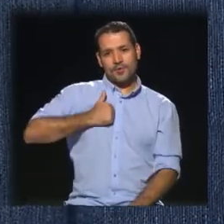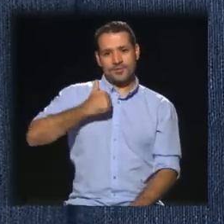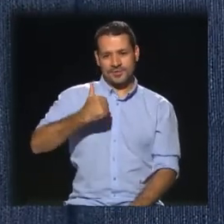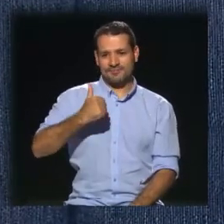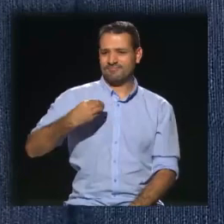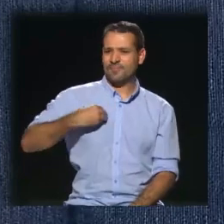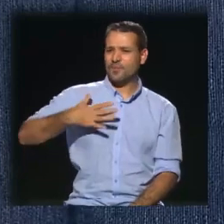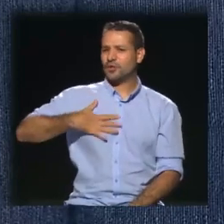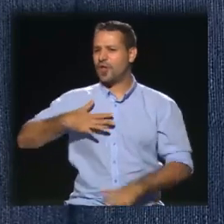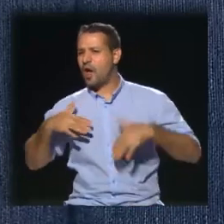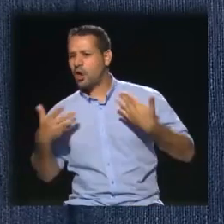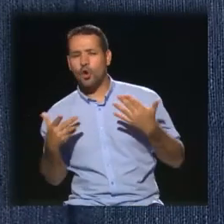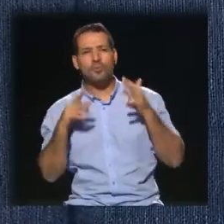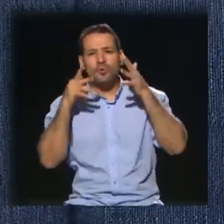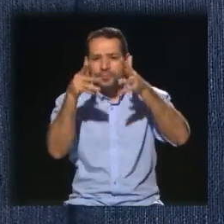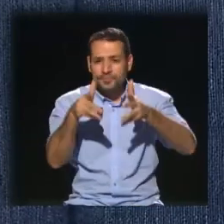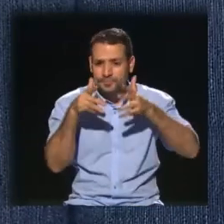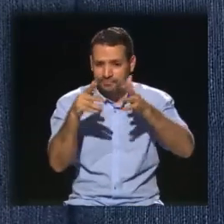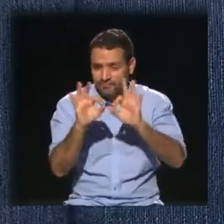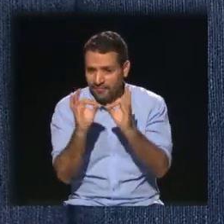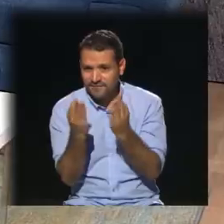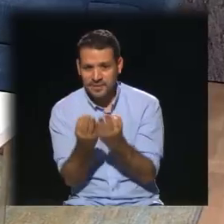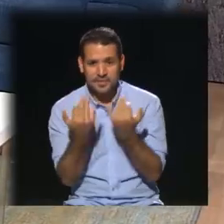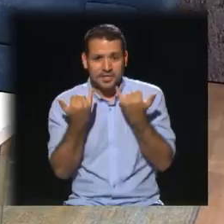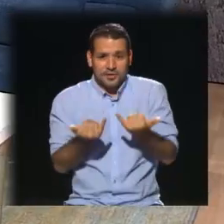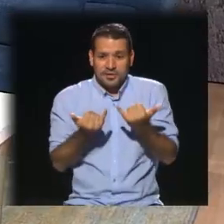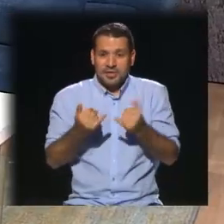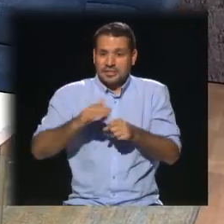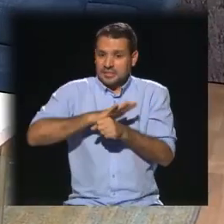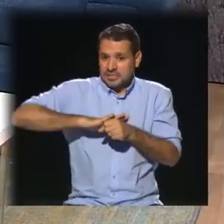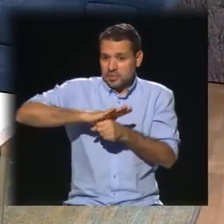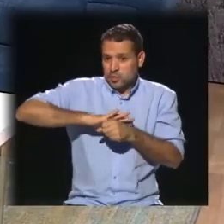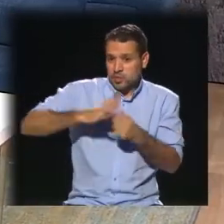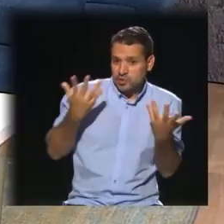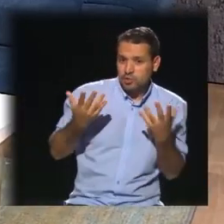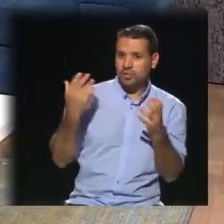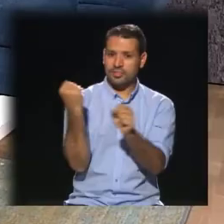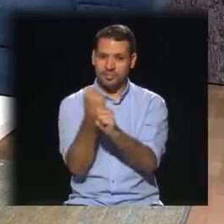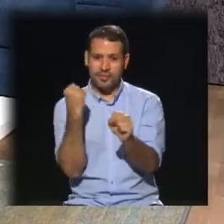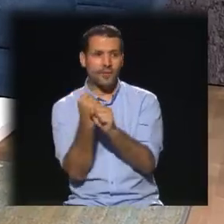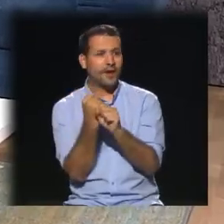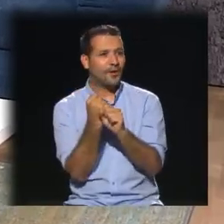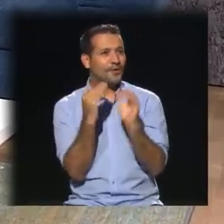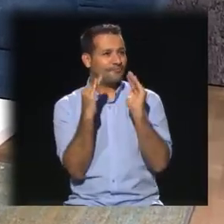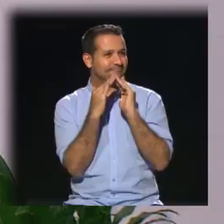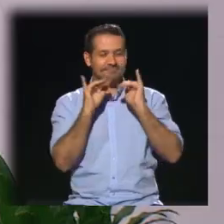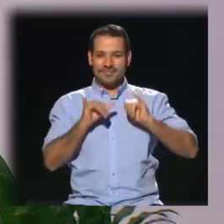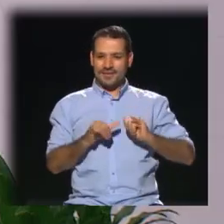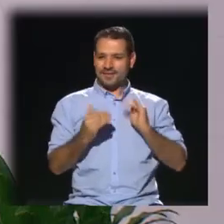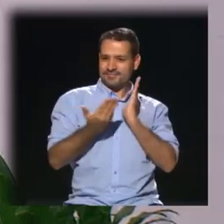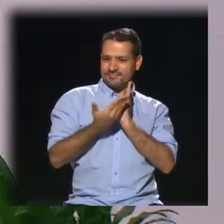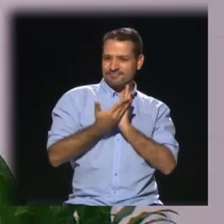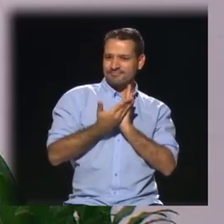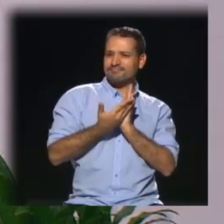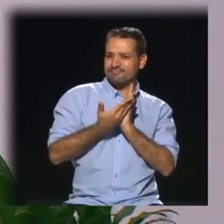también educamos a muchas familias en medio de las actuales circunstancias, ¿cierto?, de trabajo académico en casa. Así es.